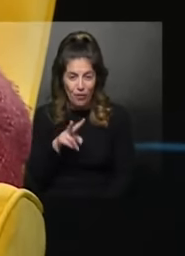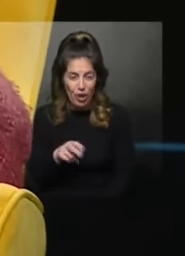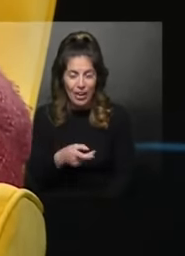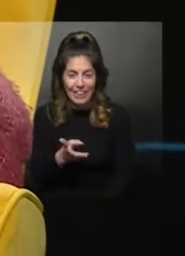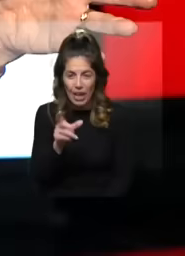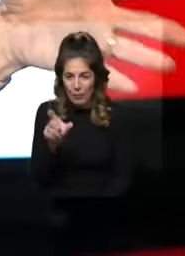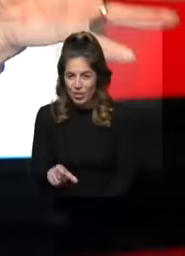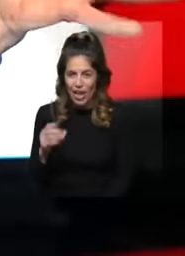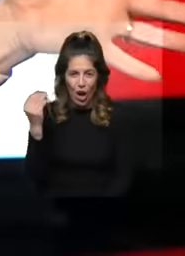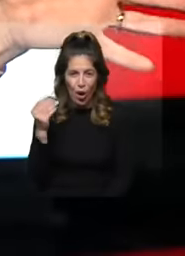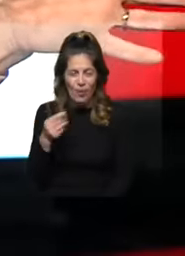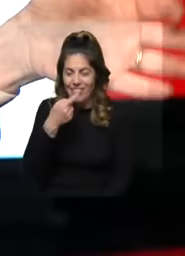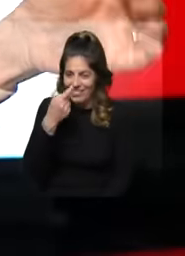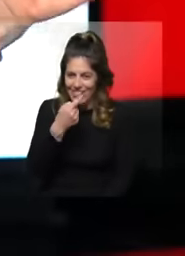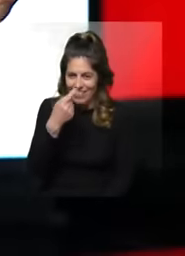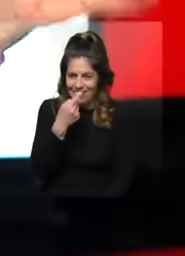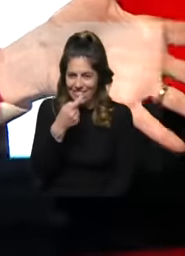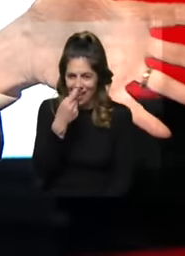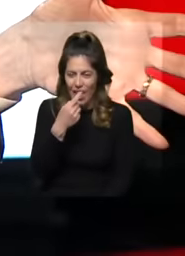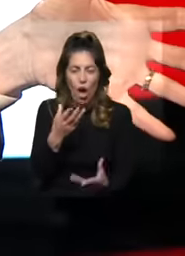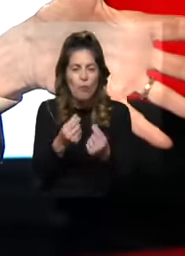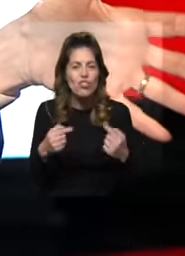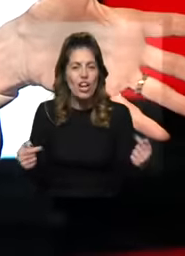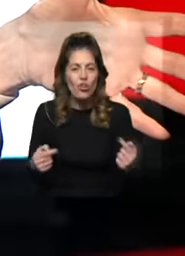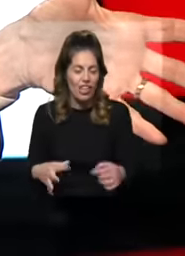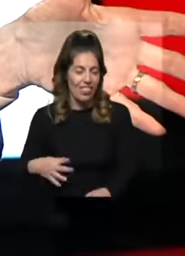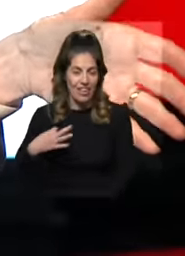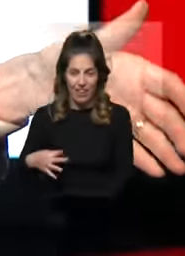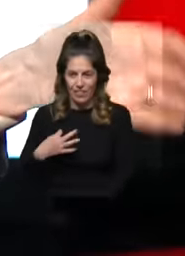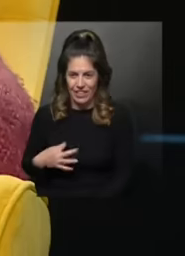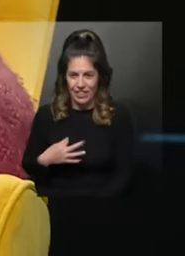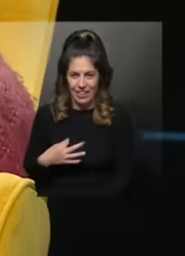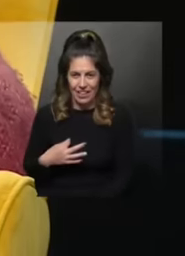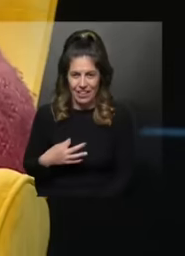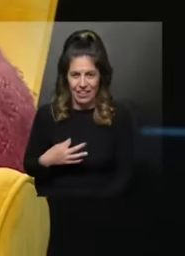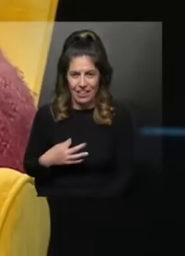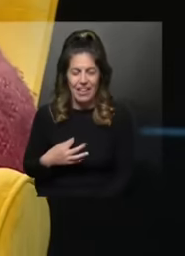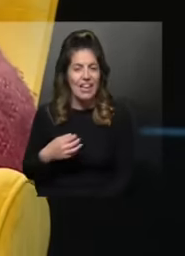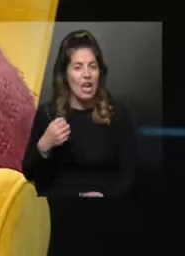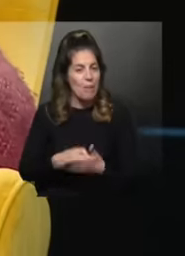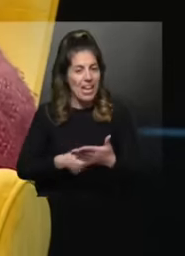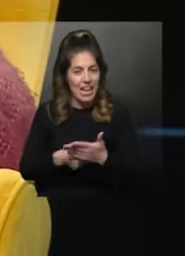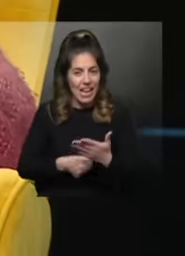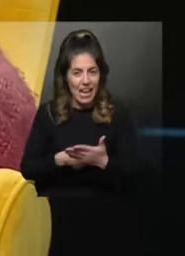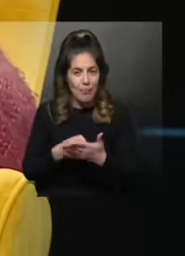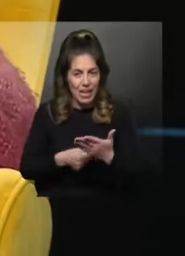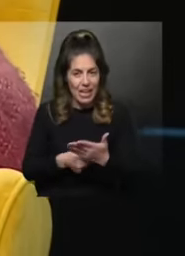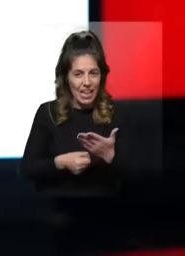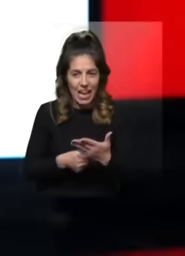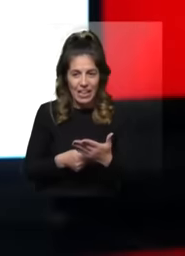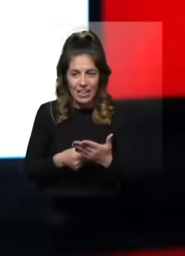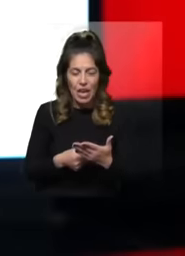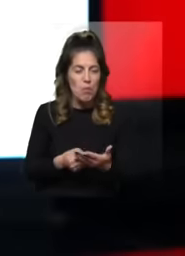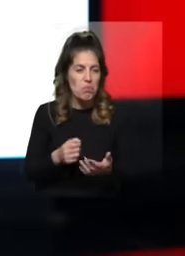cantidad de gente joven que está interesado por muchísimas cosas de la vida. Estoy que pelean de acuerdo, tanto Diana. O más que nosotros. Estoy de acuerdo. Sea por